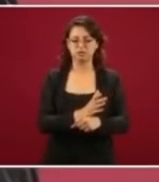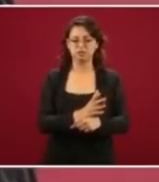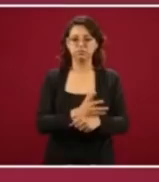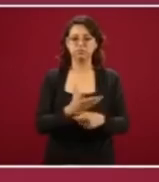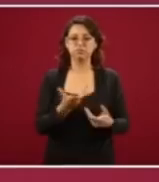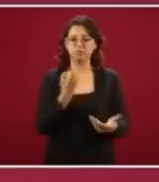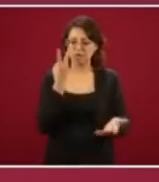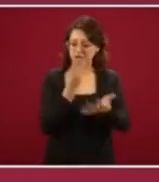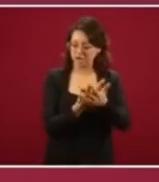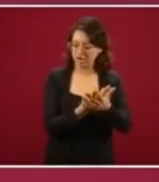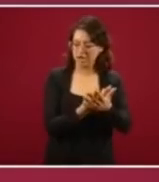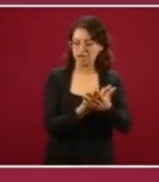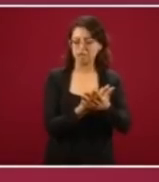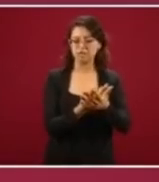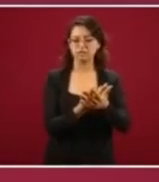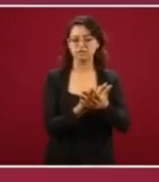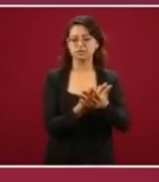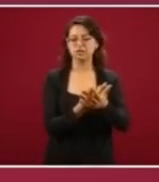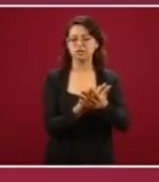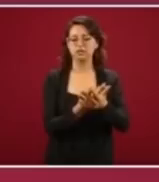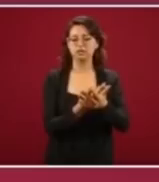las cárceles,